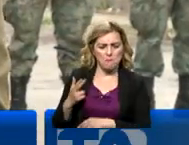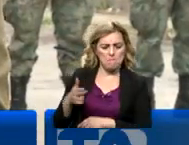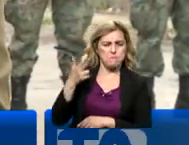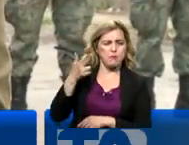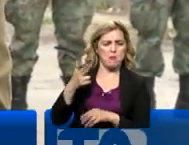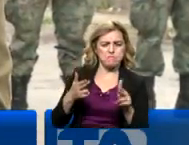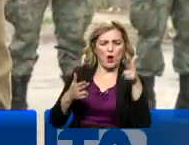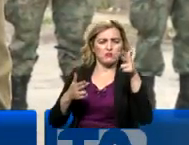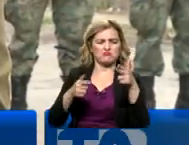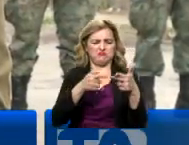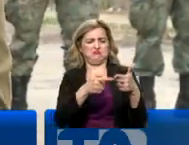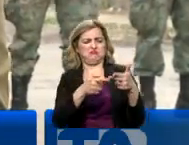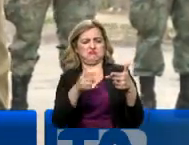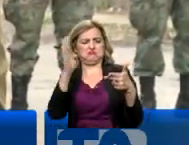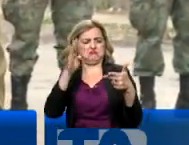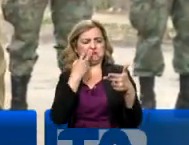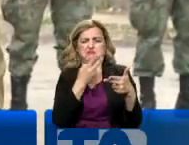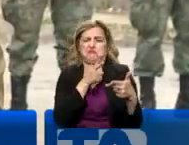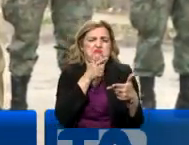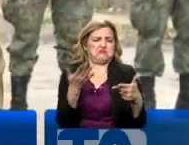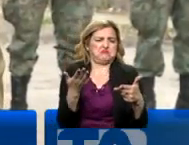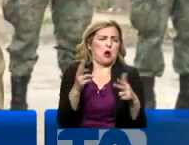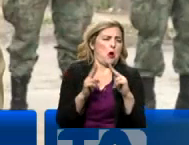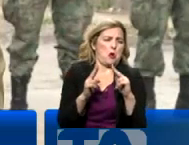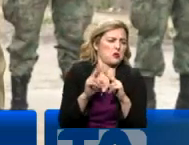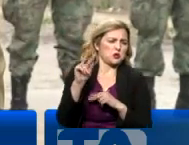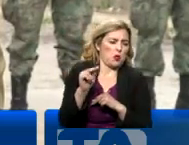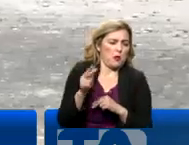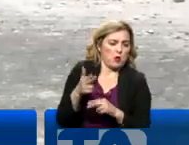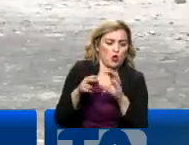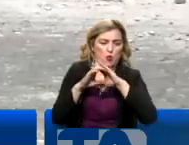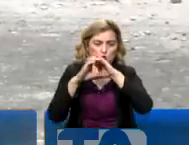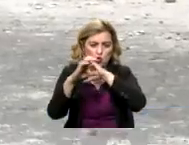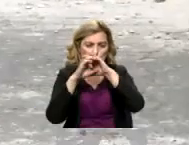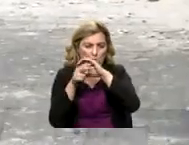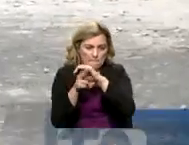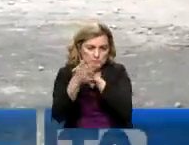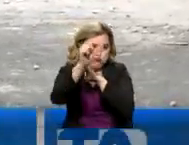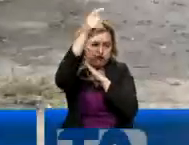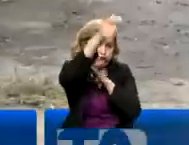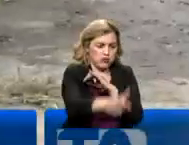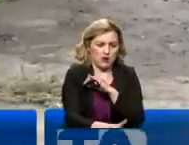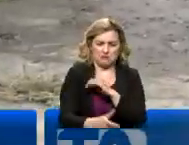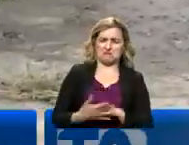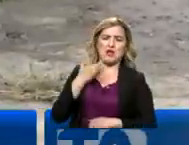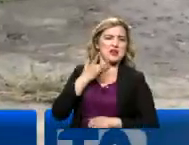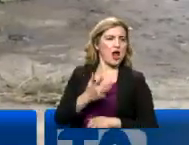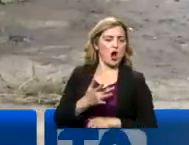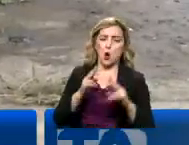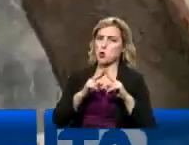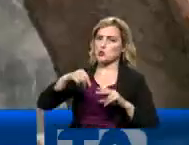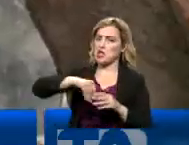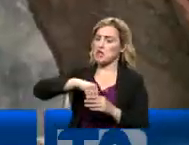habían visto en este tipo de protestas, como por ejemplo tubos que disparaban petardos. Producto de este enfrentamiento, 10 militares